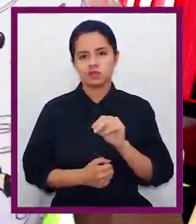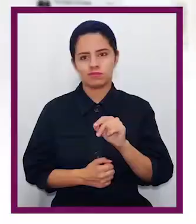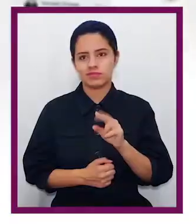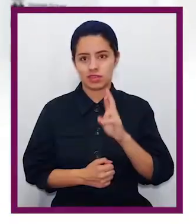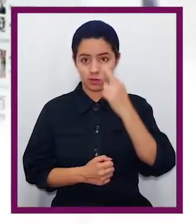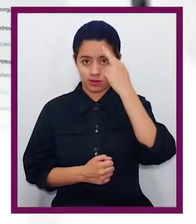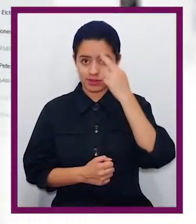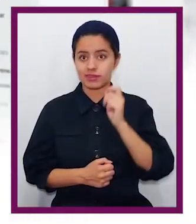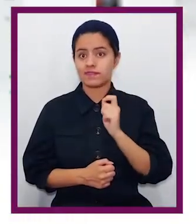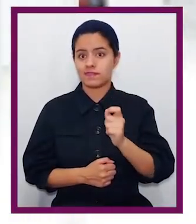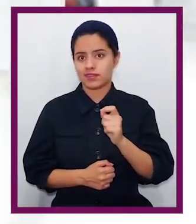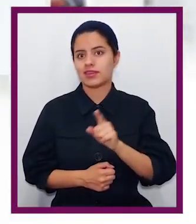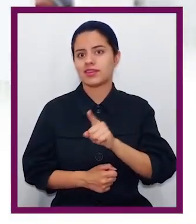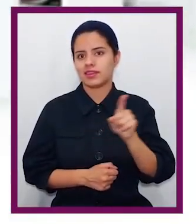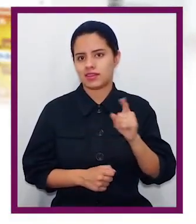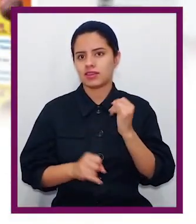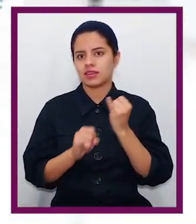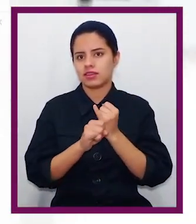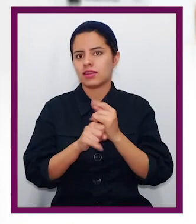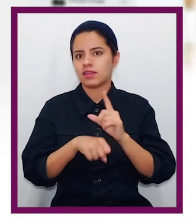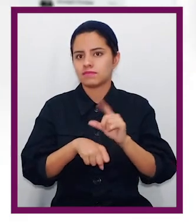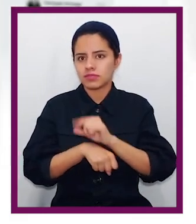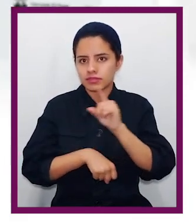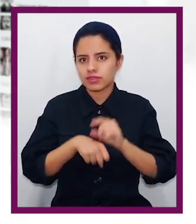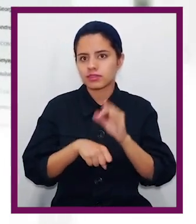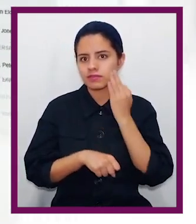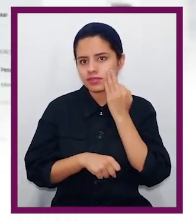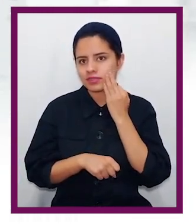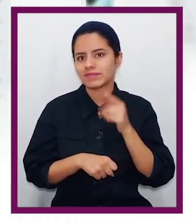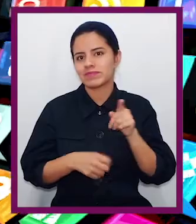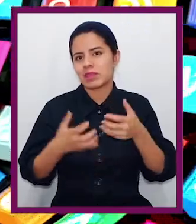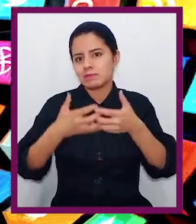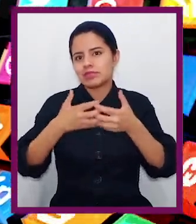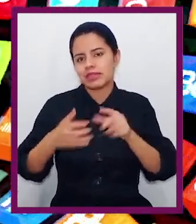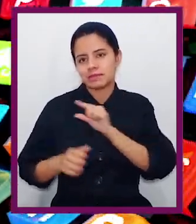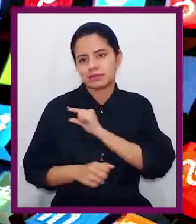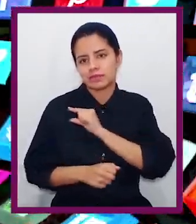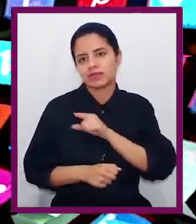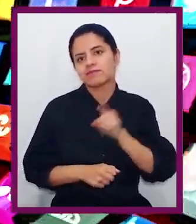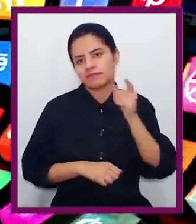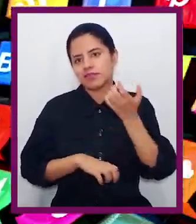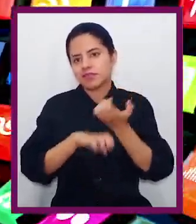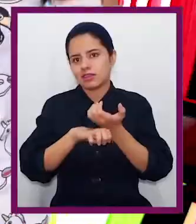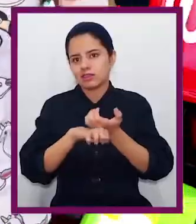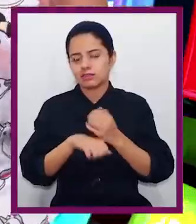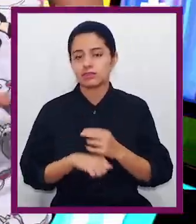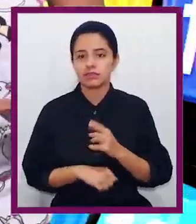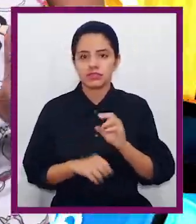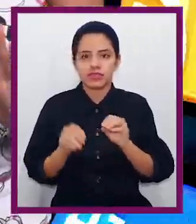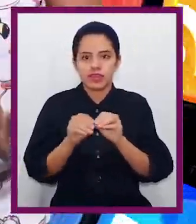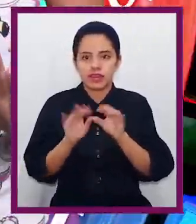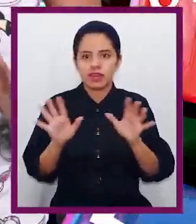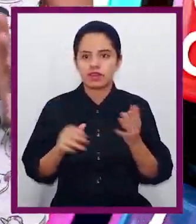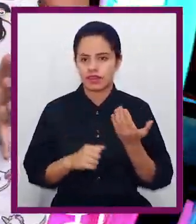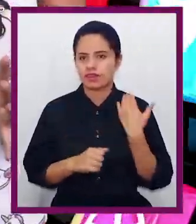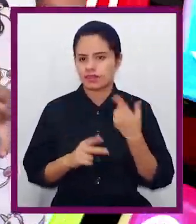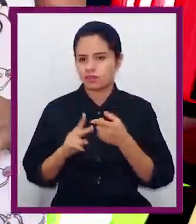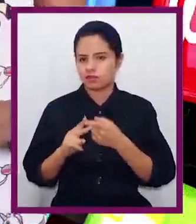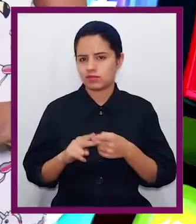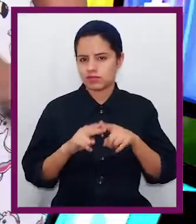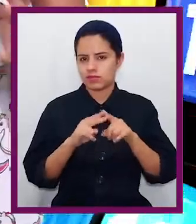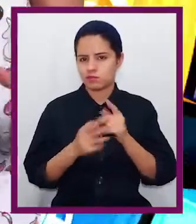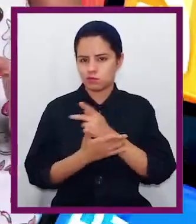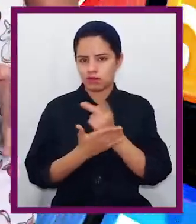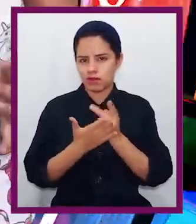son, ante todo, empresas privadas, la mayoría estadounidenses. ¡Claro! ¡Tienes razón! En el inicio, como hemos comentado